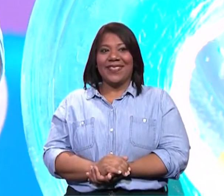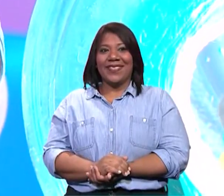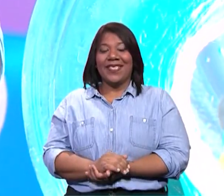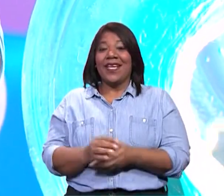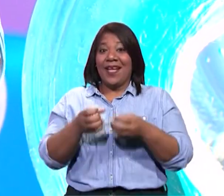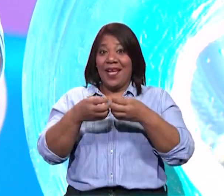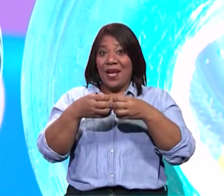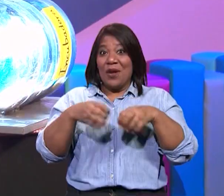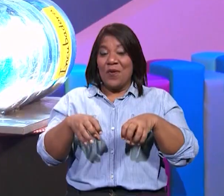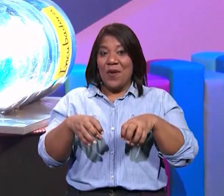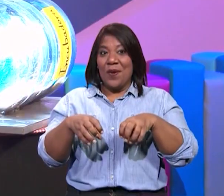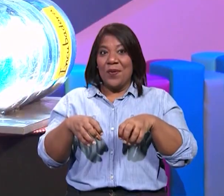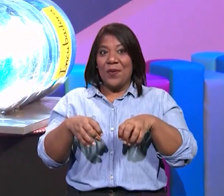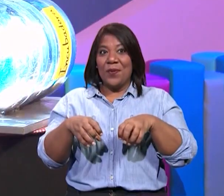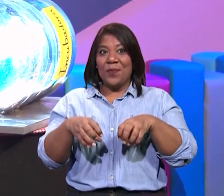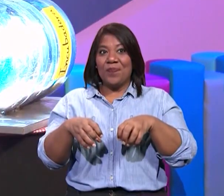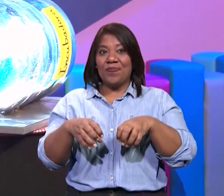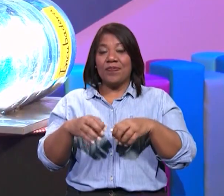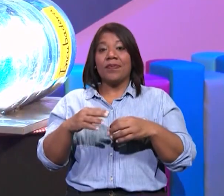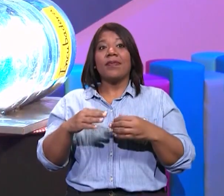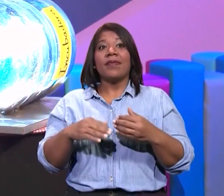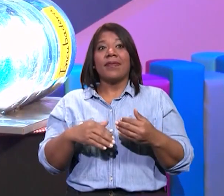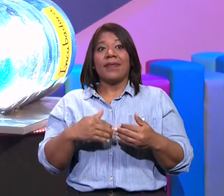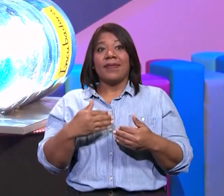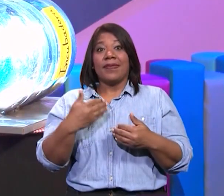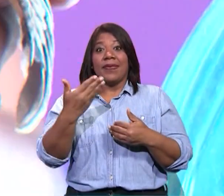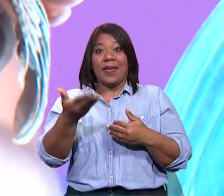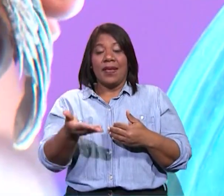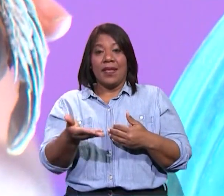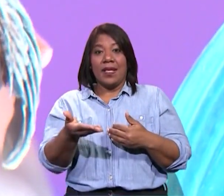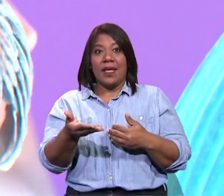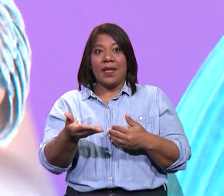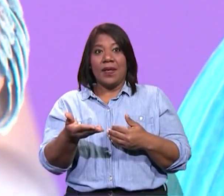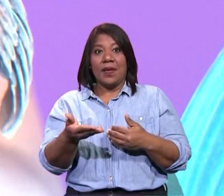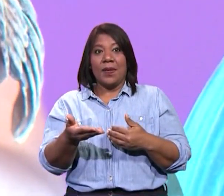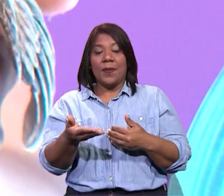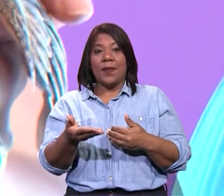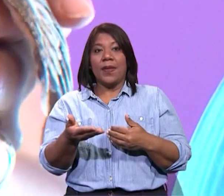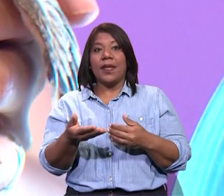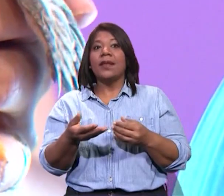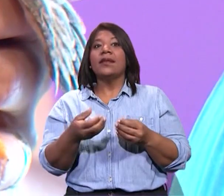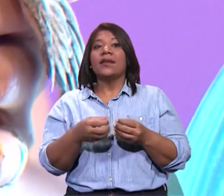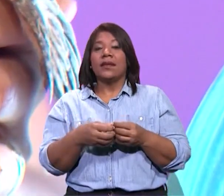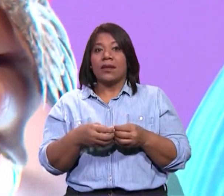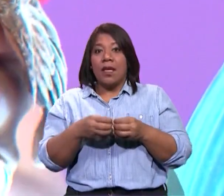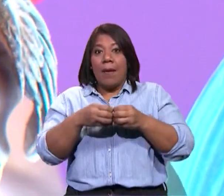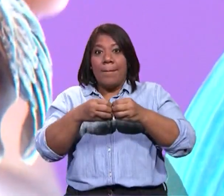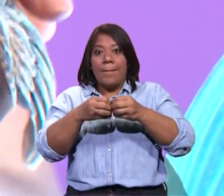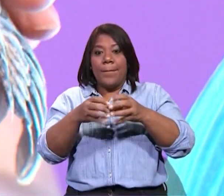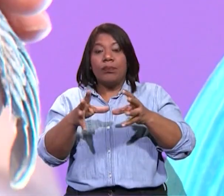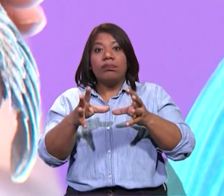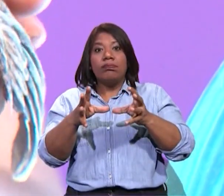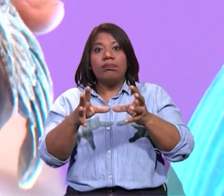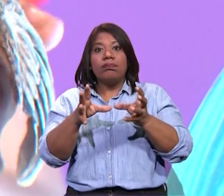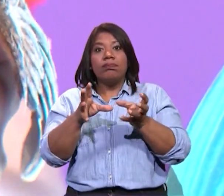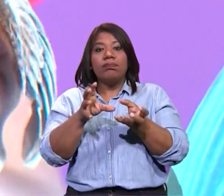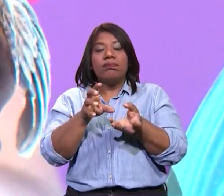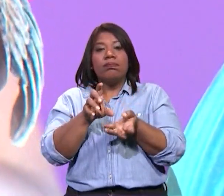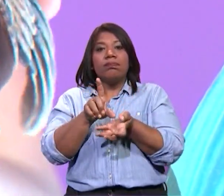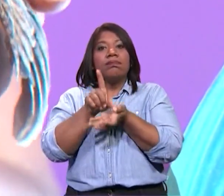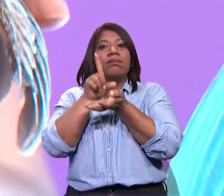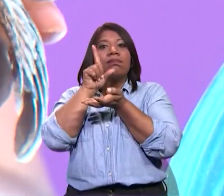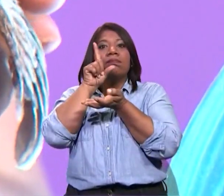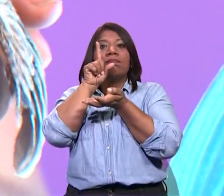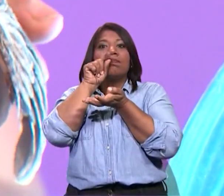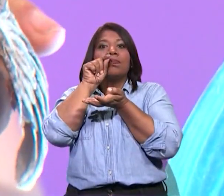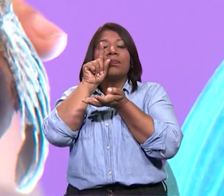está allá adentro. Después eclosionan los pollitos. Ellos crecen, se convierten